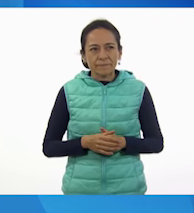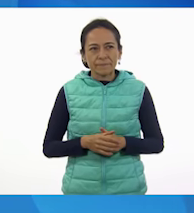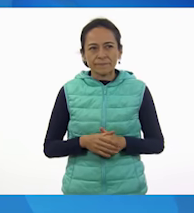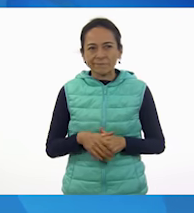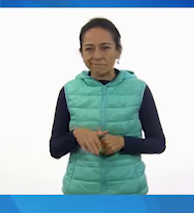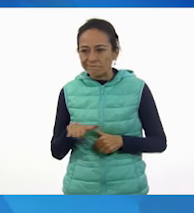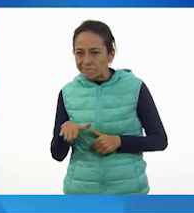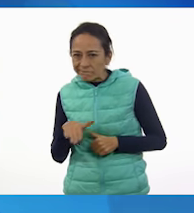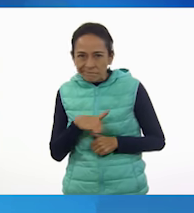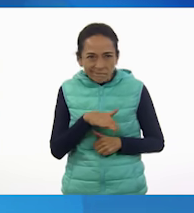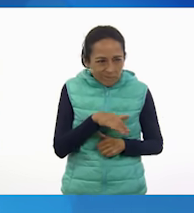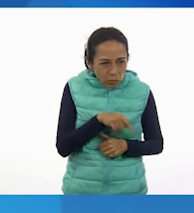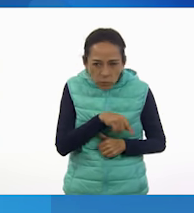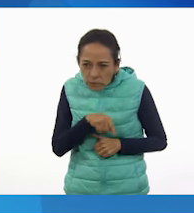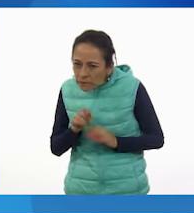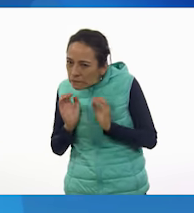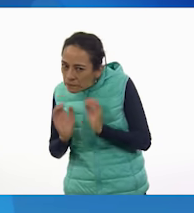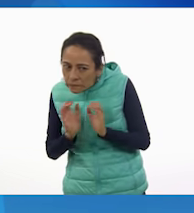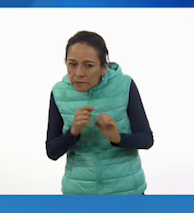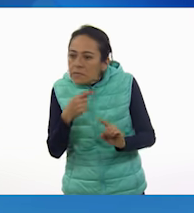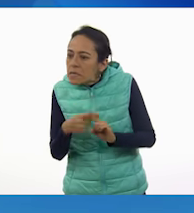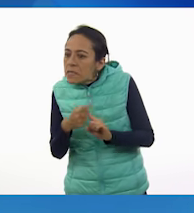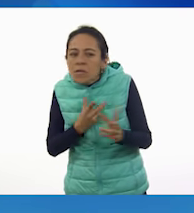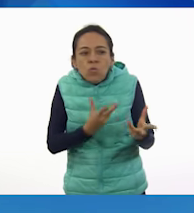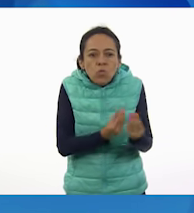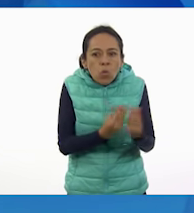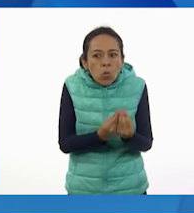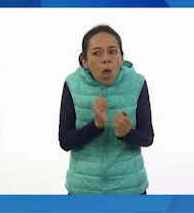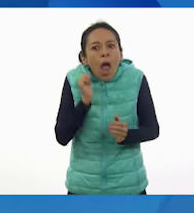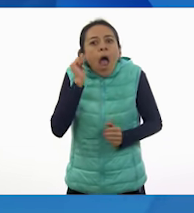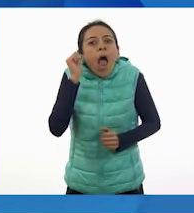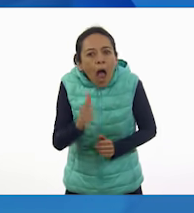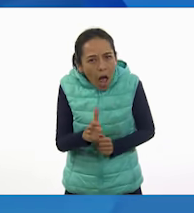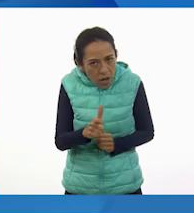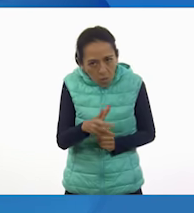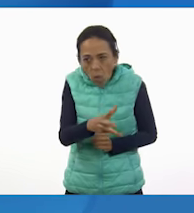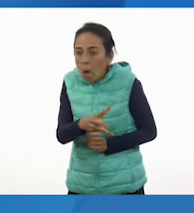Fíjense con quién se juntan, no se les vaya a pegar alguna maña. O piojos.